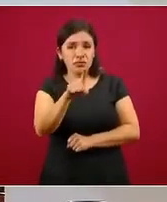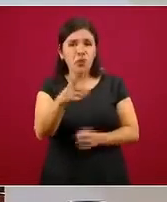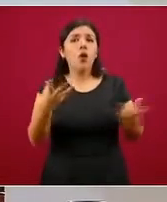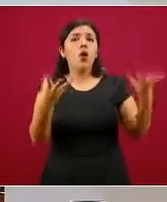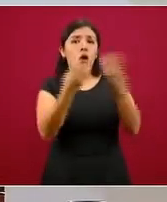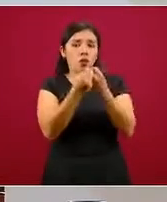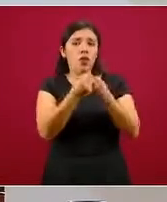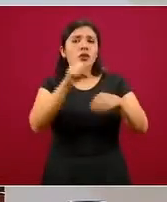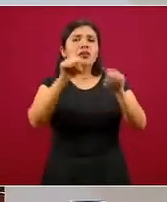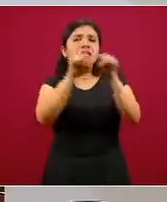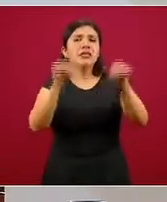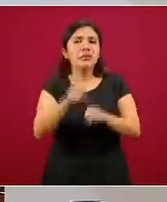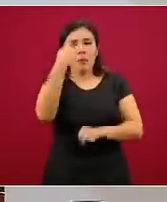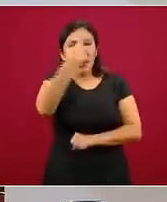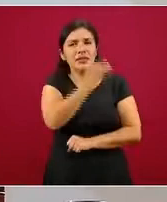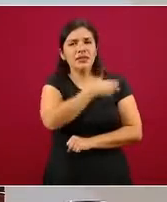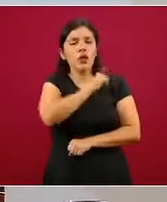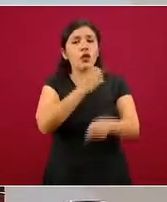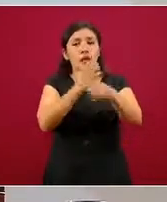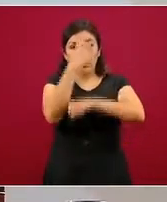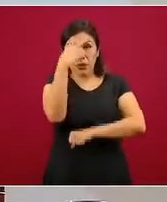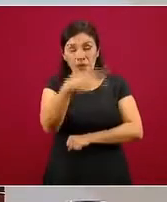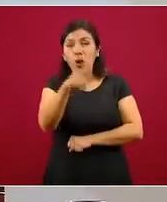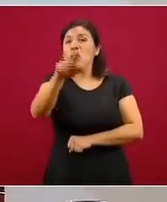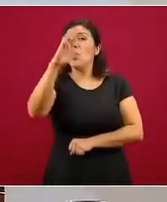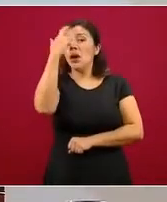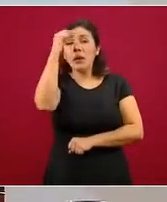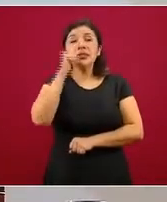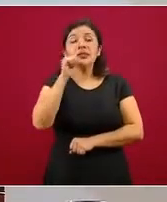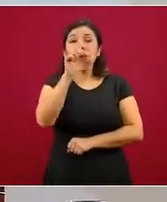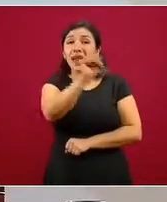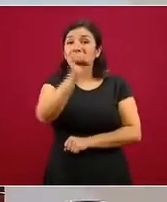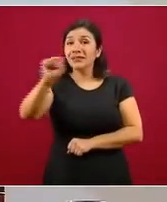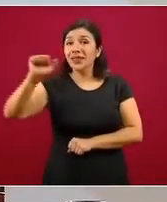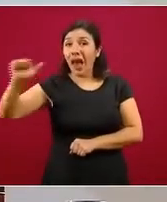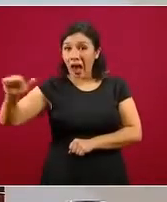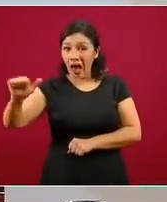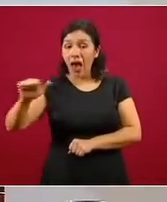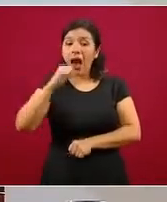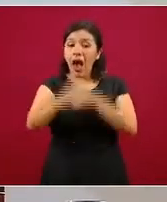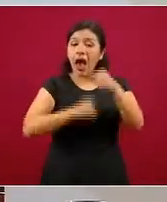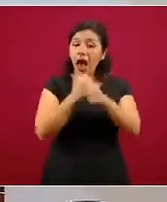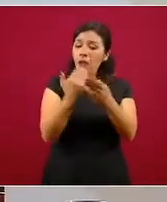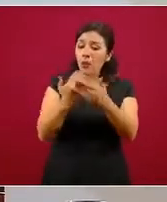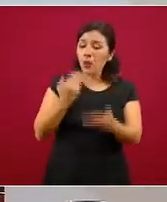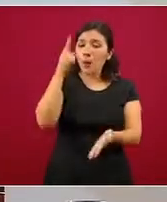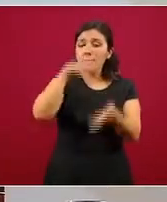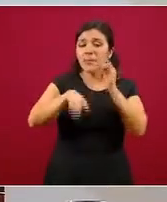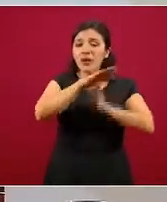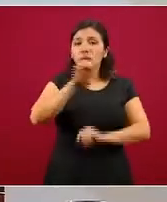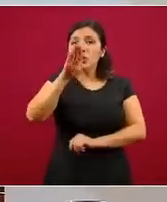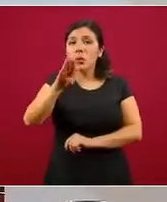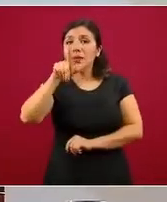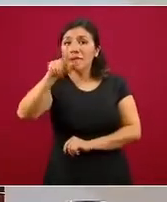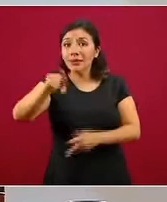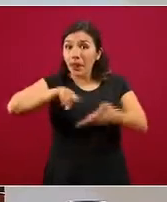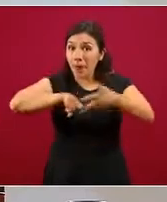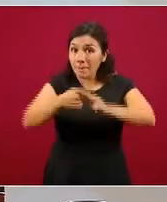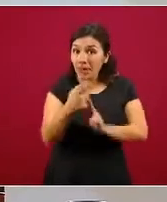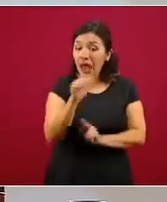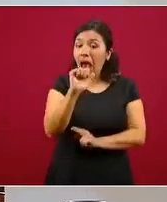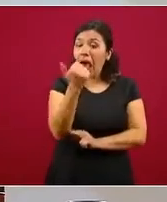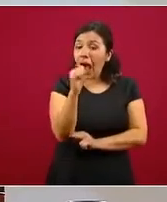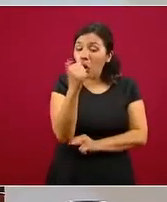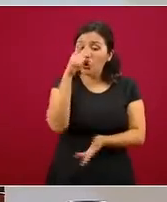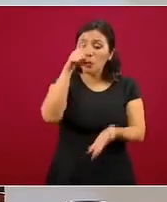de México. Recuerden siempre, cuando se habla de la Secretaría de Salud, que desde 1997, agosto